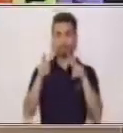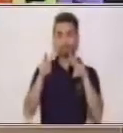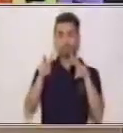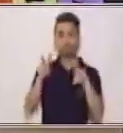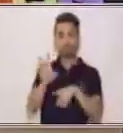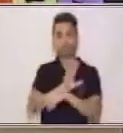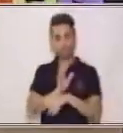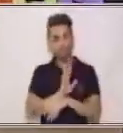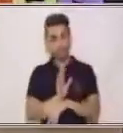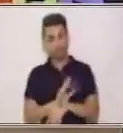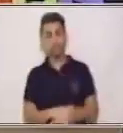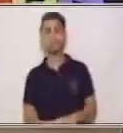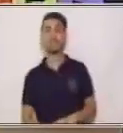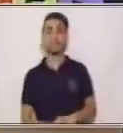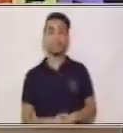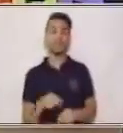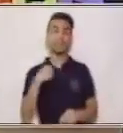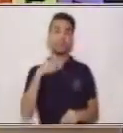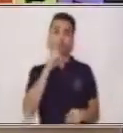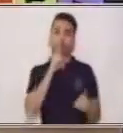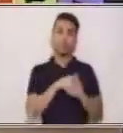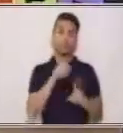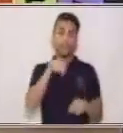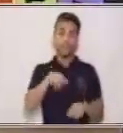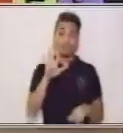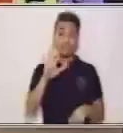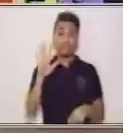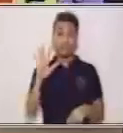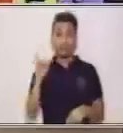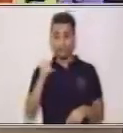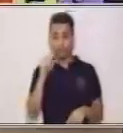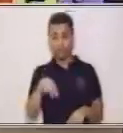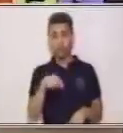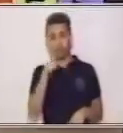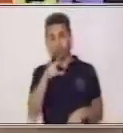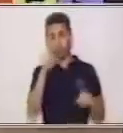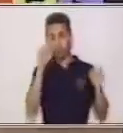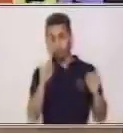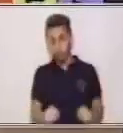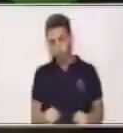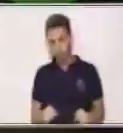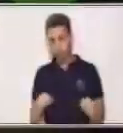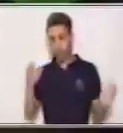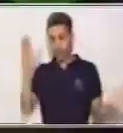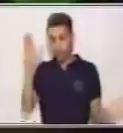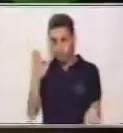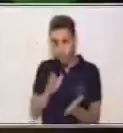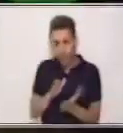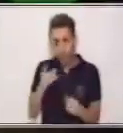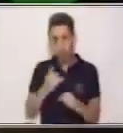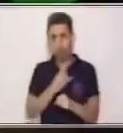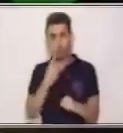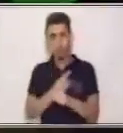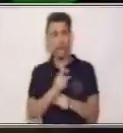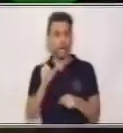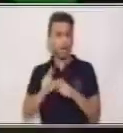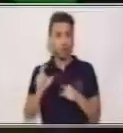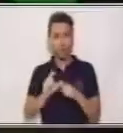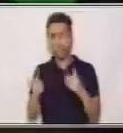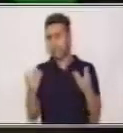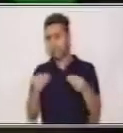Te invito también, recordando el 5 de junio, el Día del Medio Ambiente, que puedas reducir el uso de